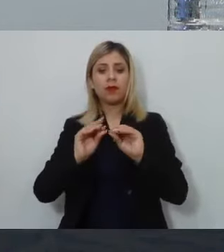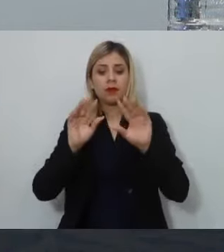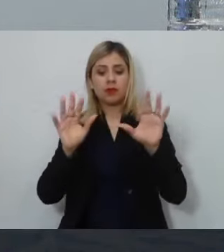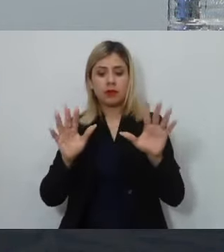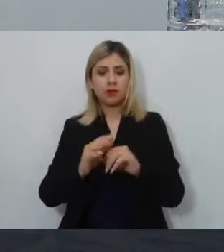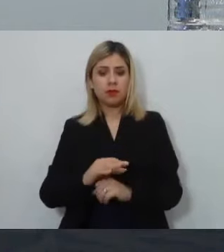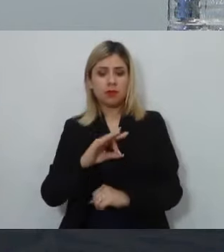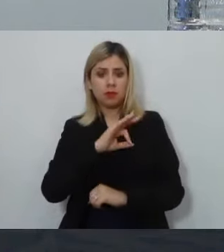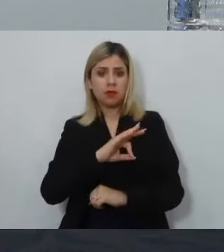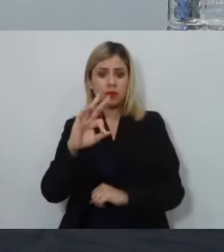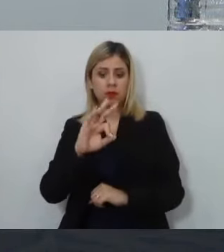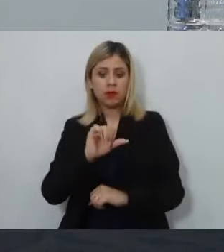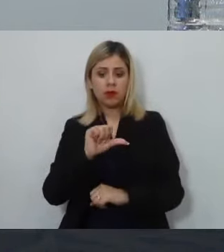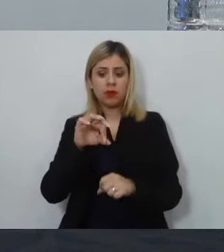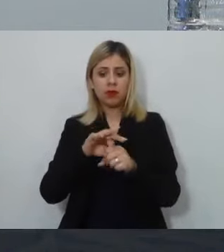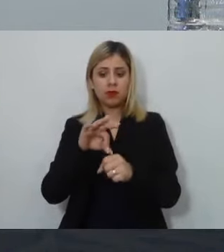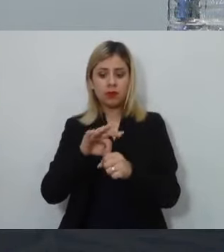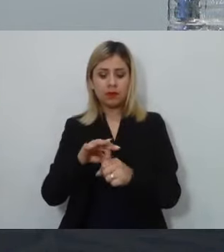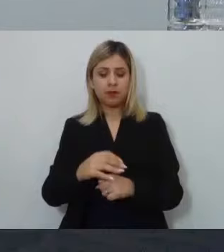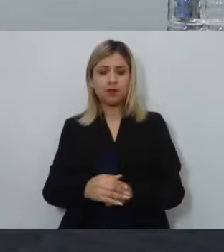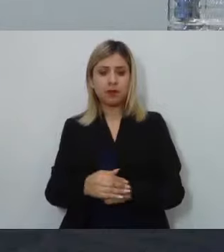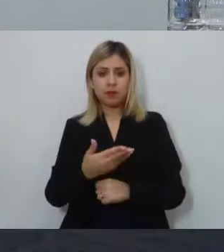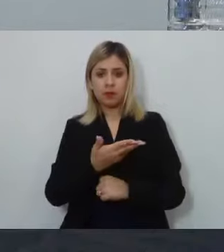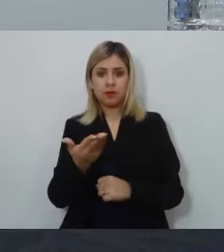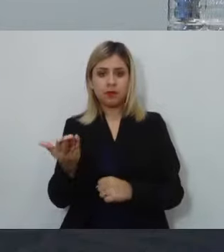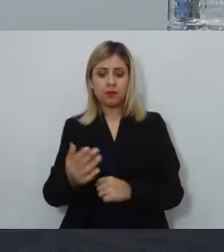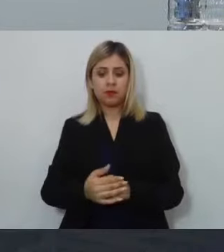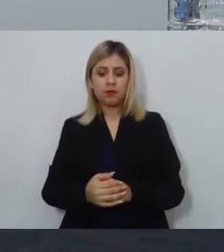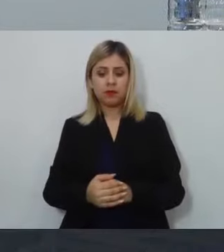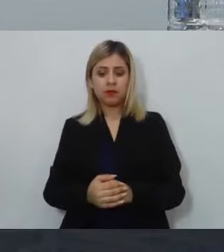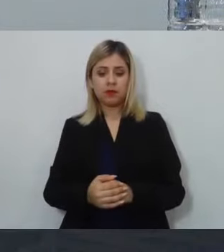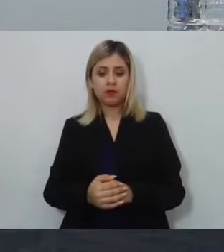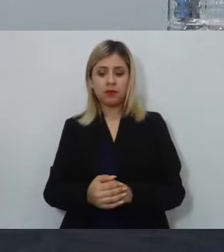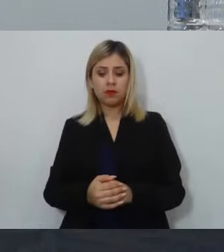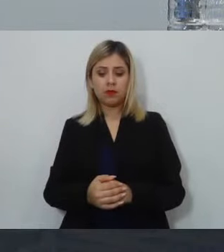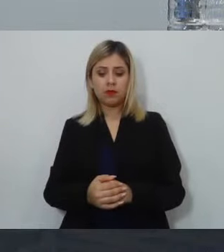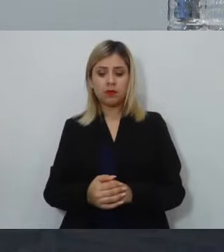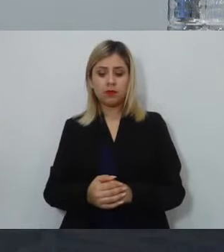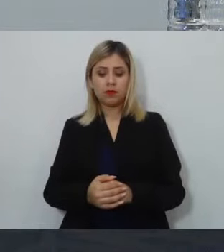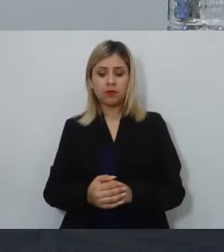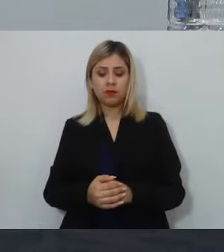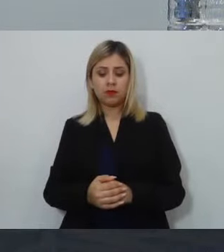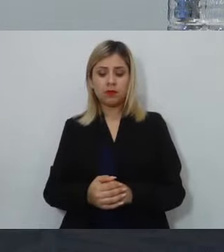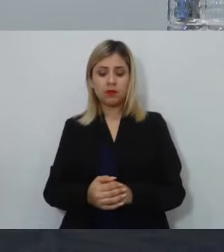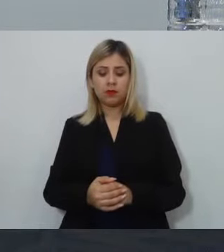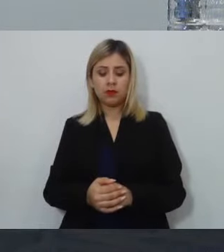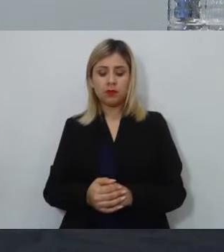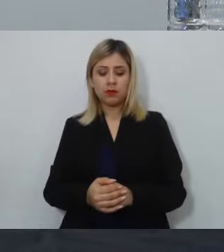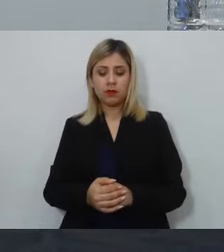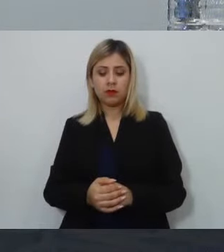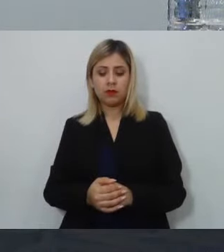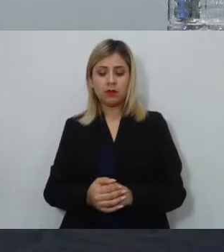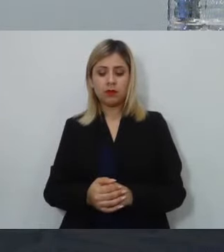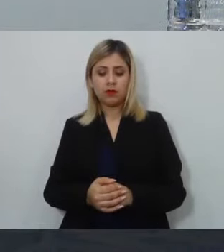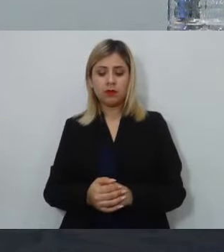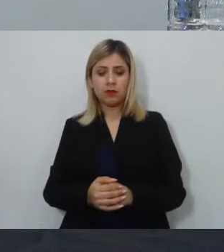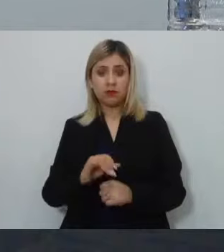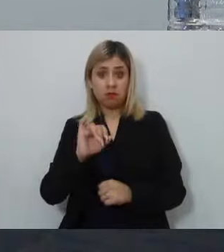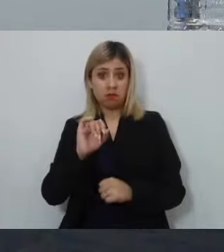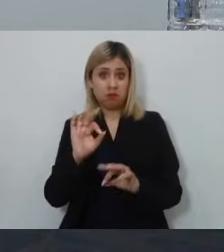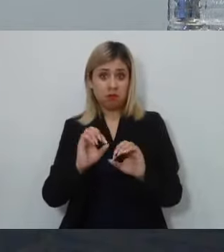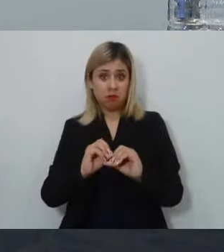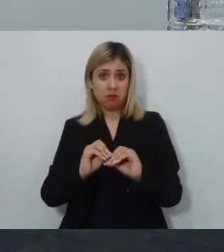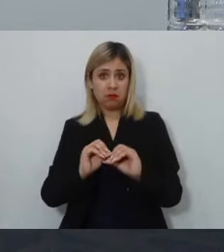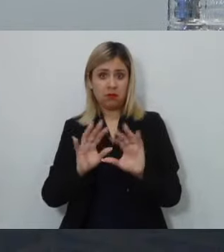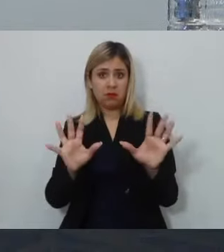y es eso verdad no no no quedó nada eh pendiente de de atender muy bien entonces considerando